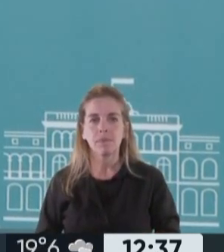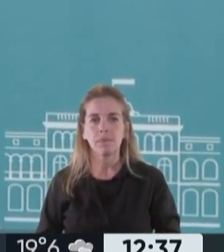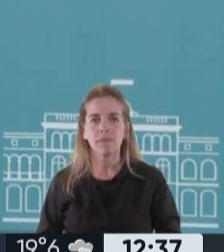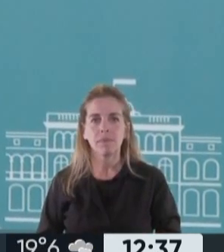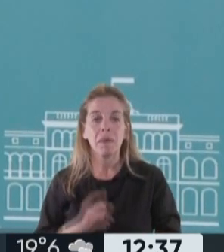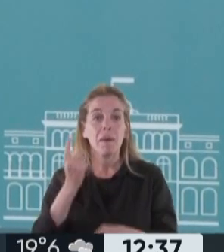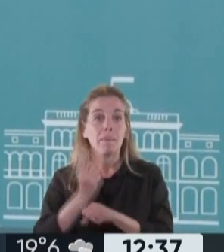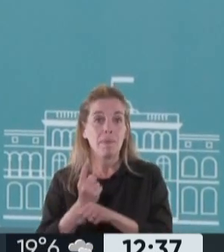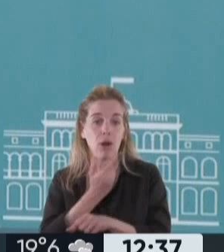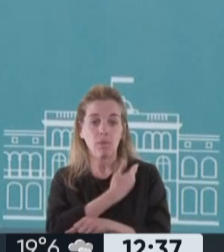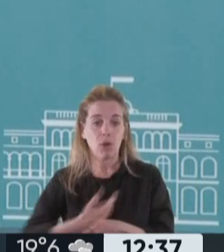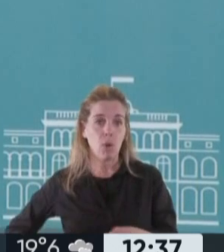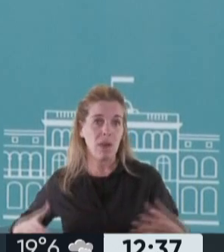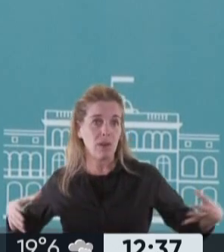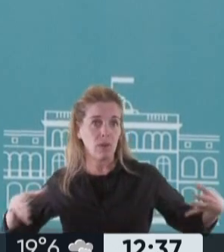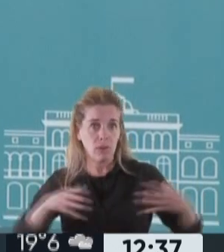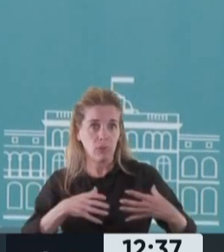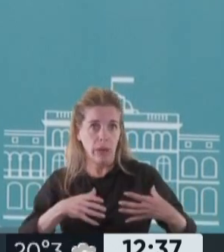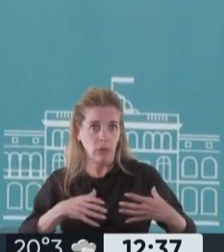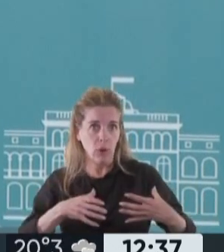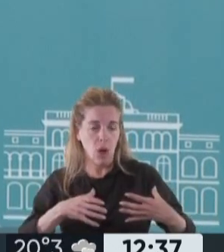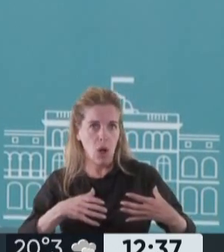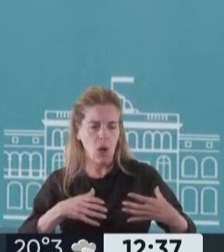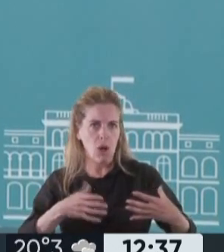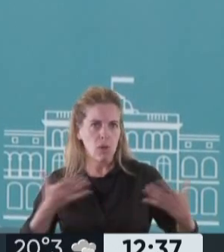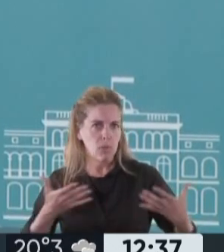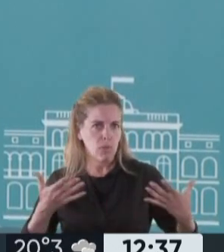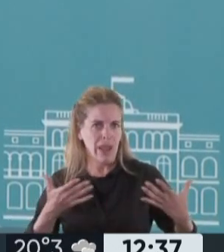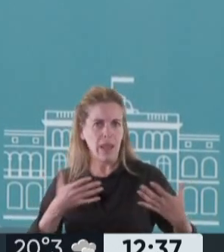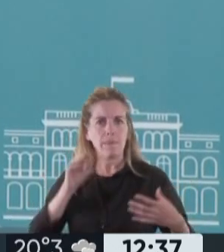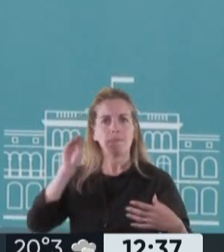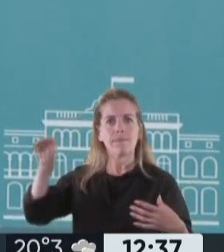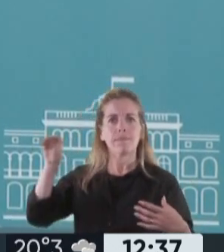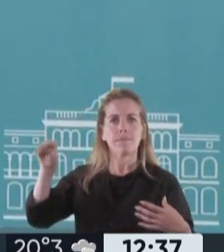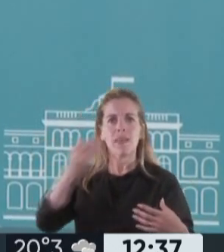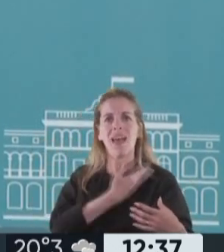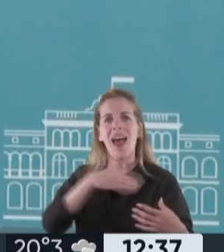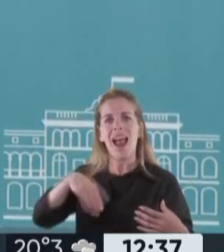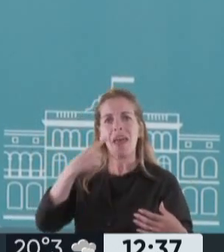Primero, nuestro gobierno no fue al Fondo Monetario.